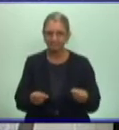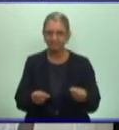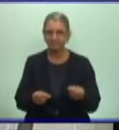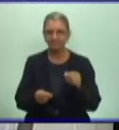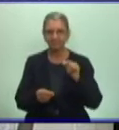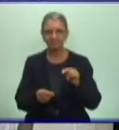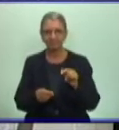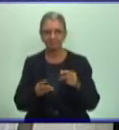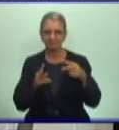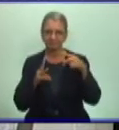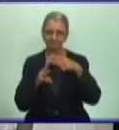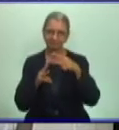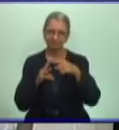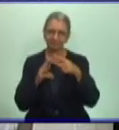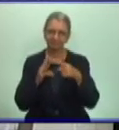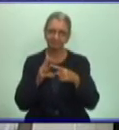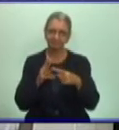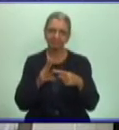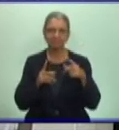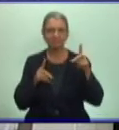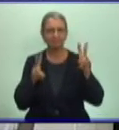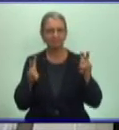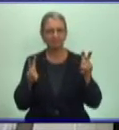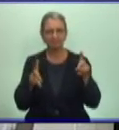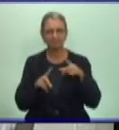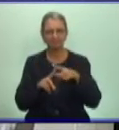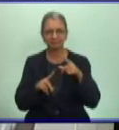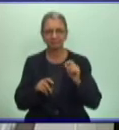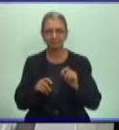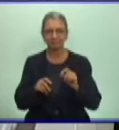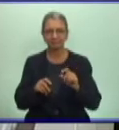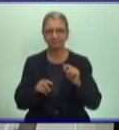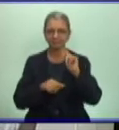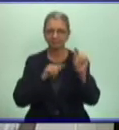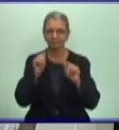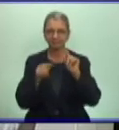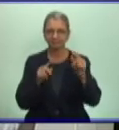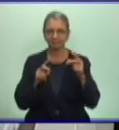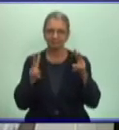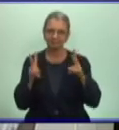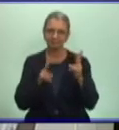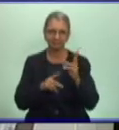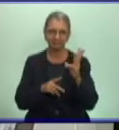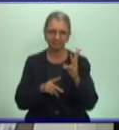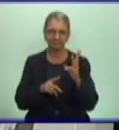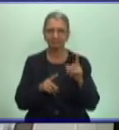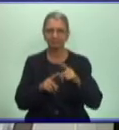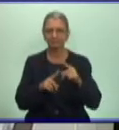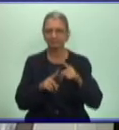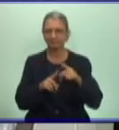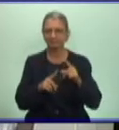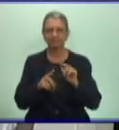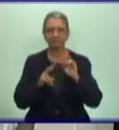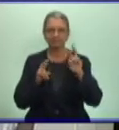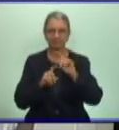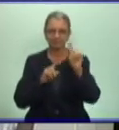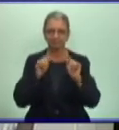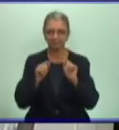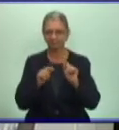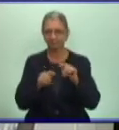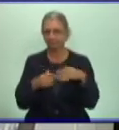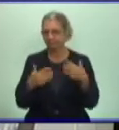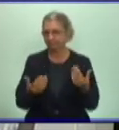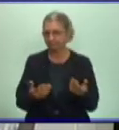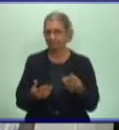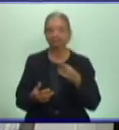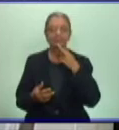cada temática tenía tres preguntas. Y las preguntas también, una de las preguntas recurrentes ha sido si los niños tienen que responder cada pregunta. Tienen que responder las